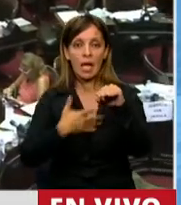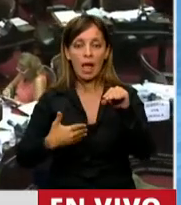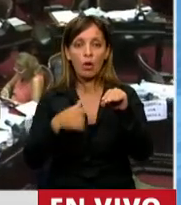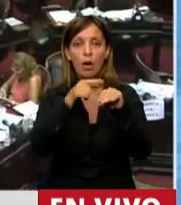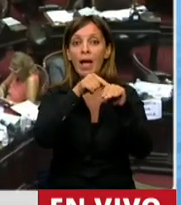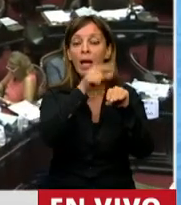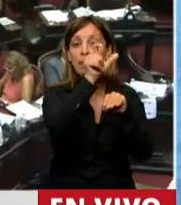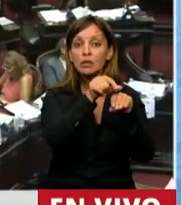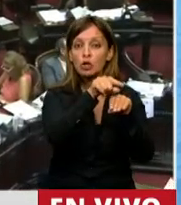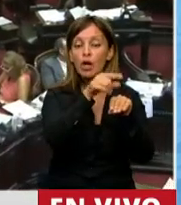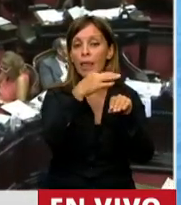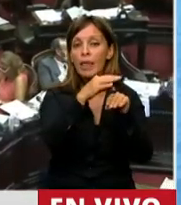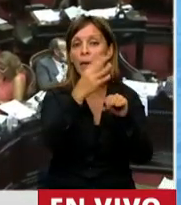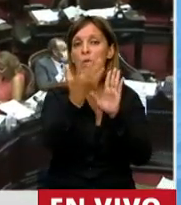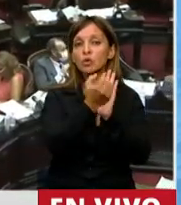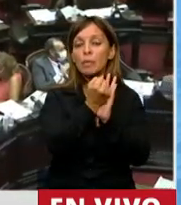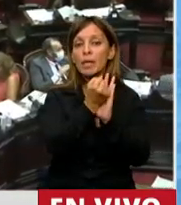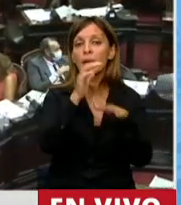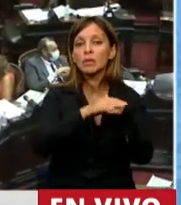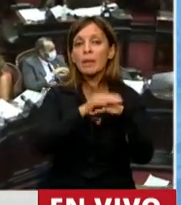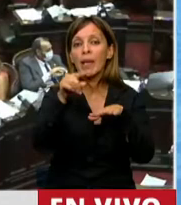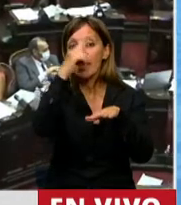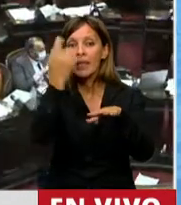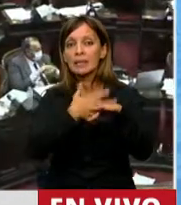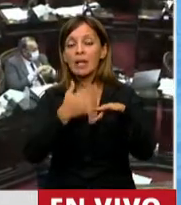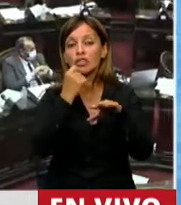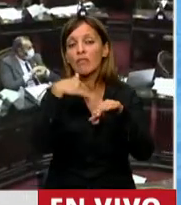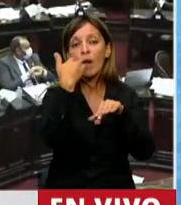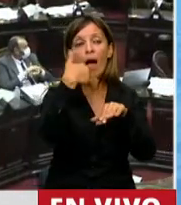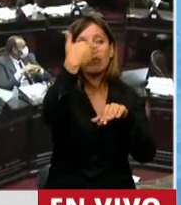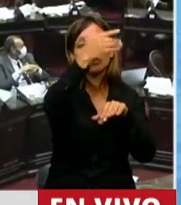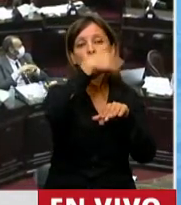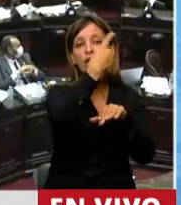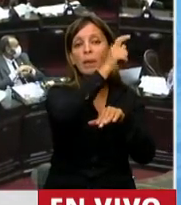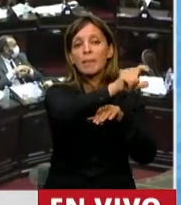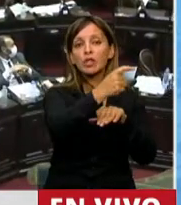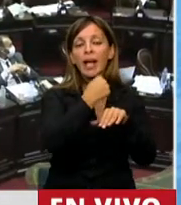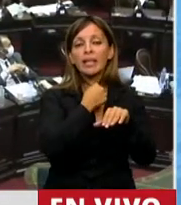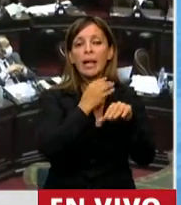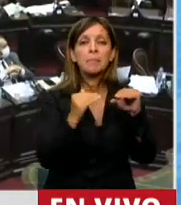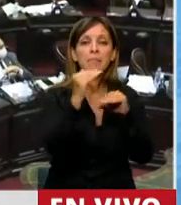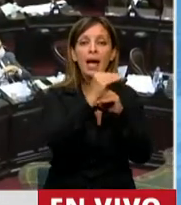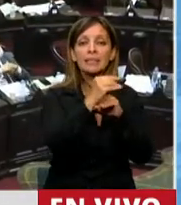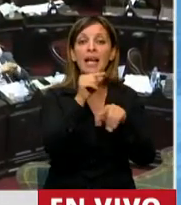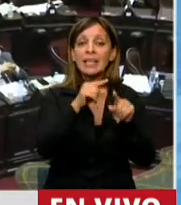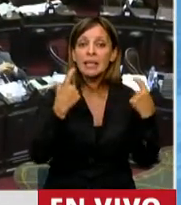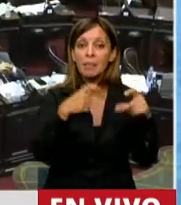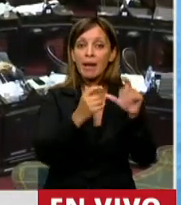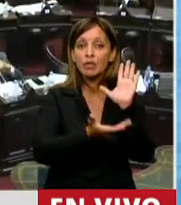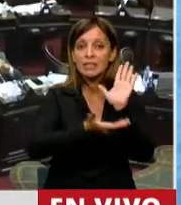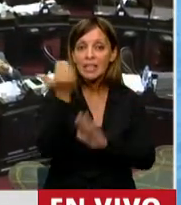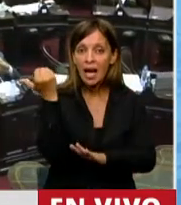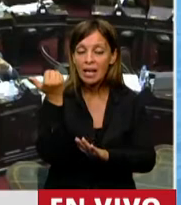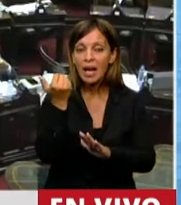la obligación del Estado frente al que se presente ulteriormente invocando un mejor derecho. Al eliminarse ese párrafo y